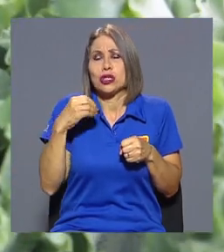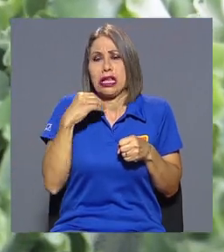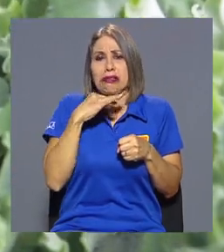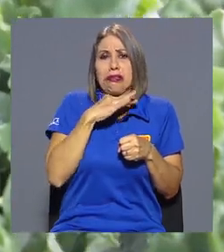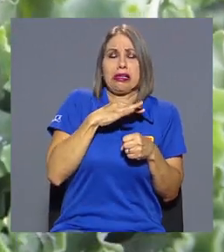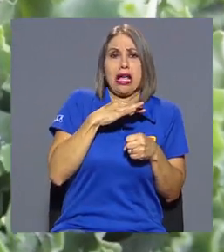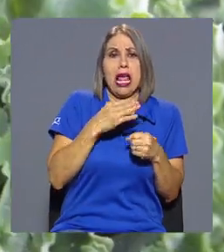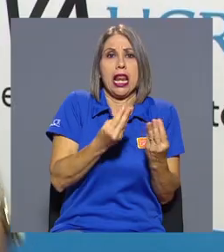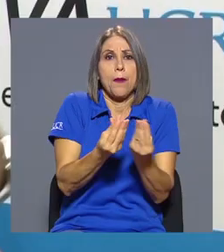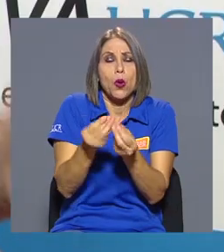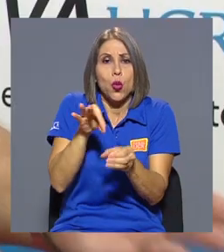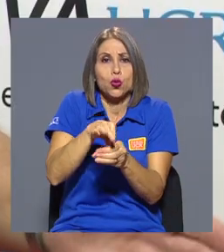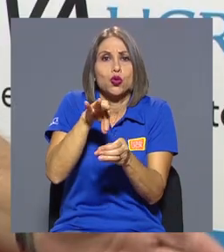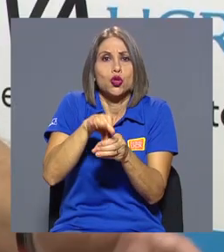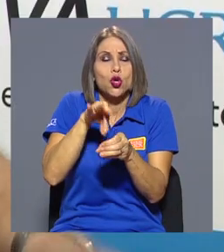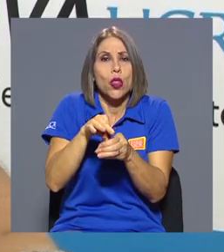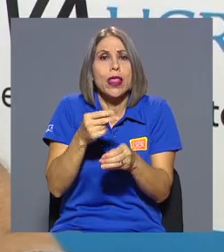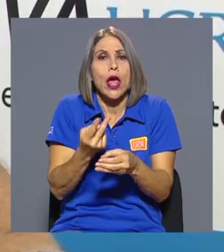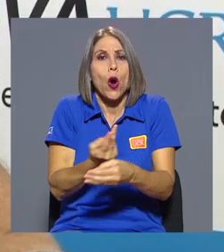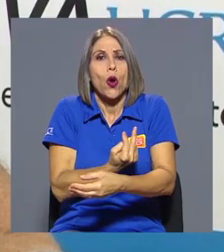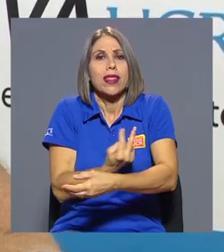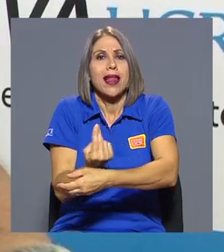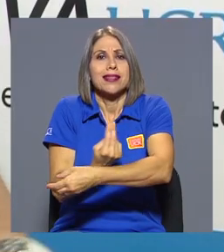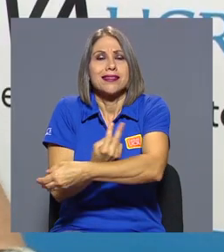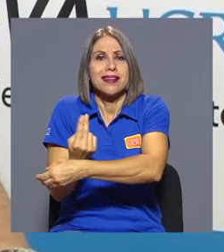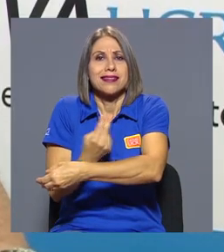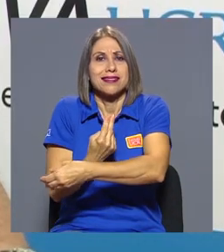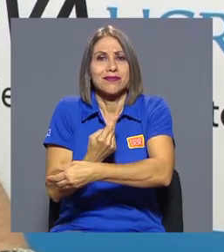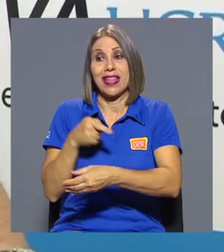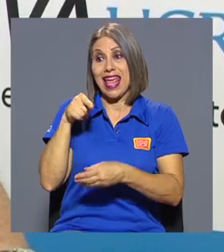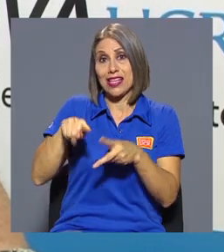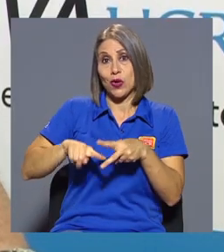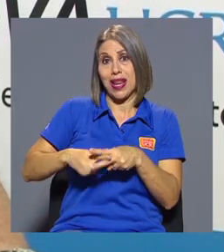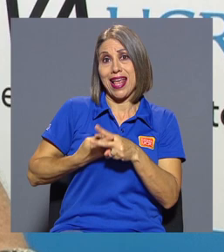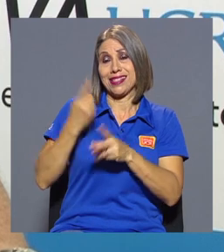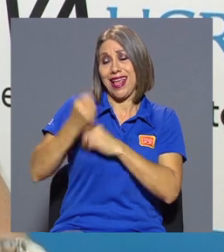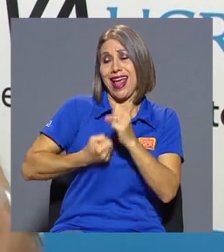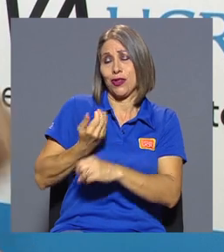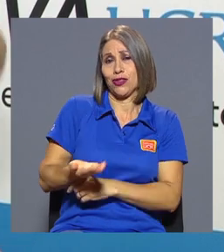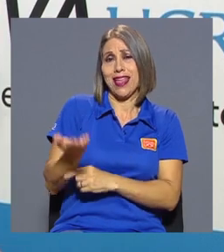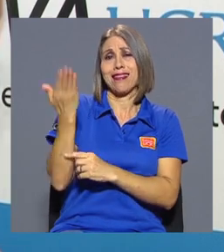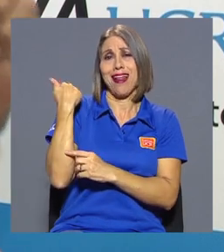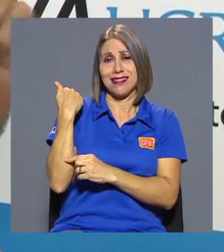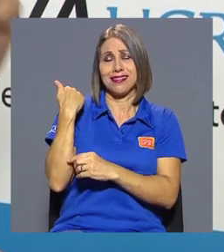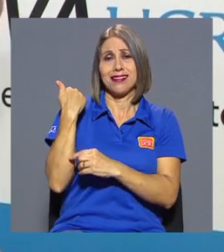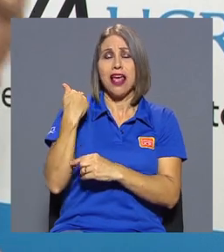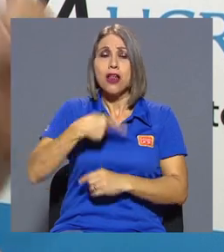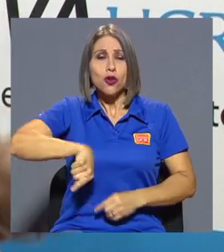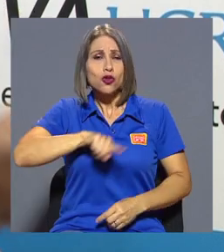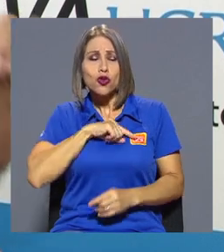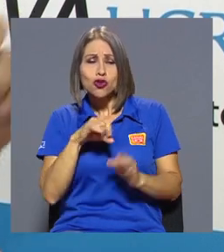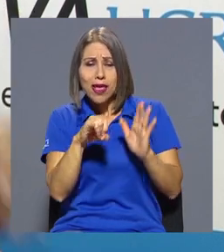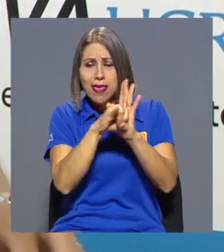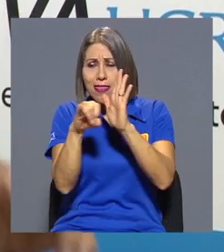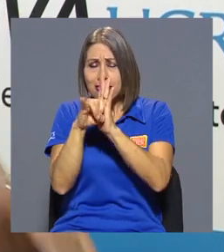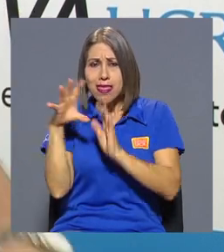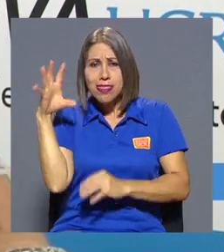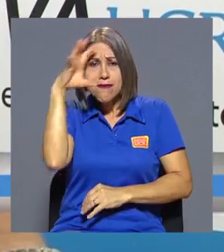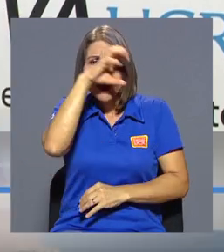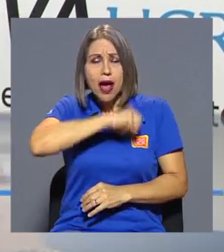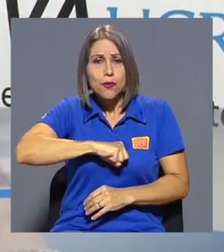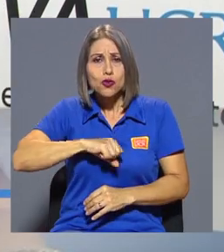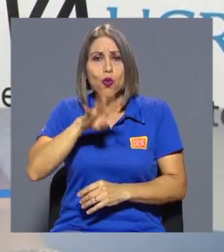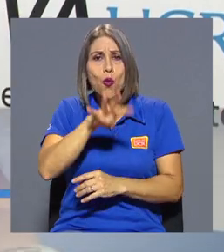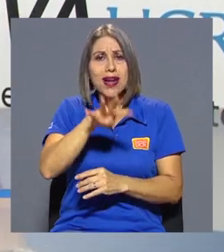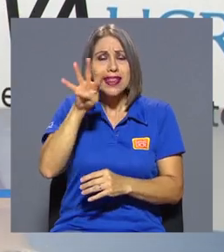de hortalizas. Nace de un proyecto de investigación que tuvimos años atrás, en donde identificamos 44 situaciones